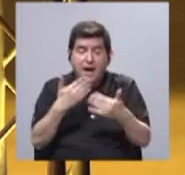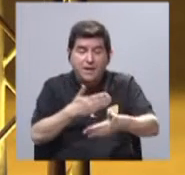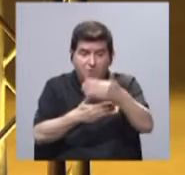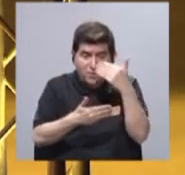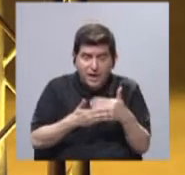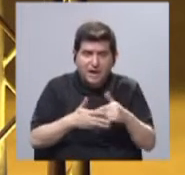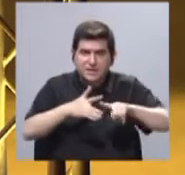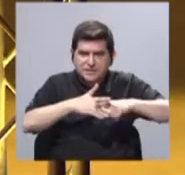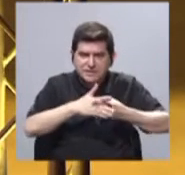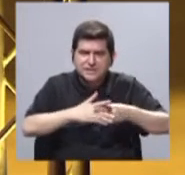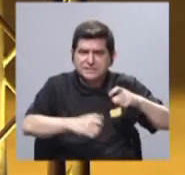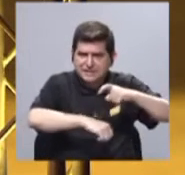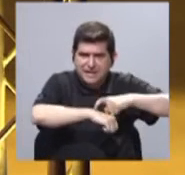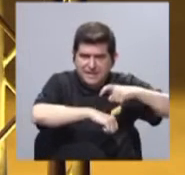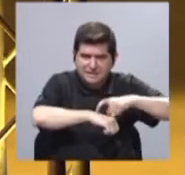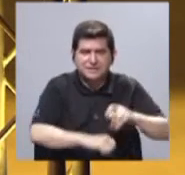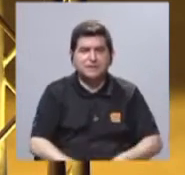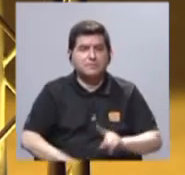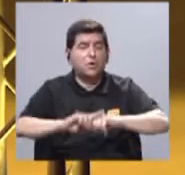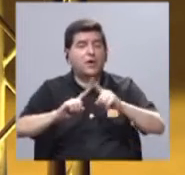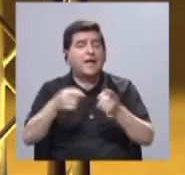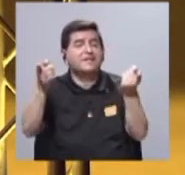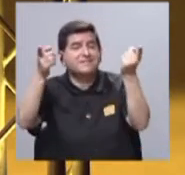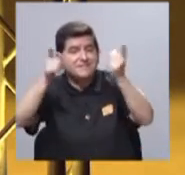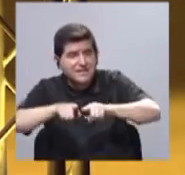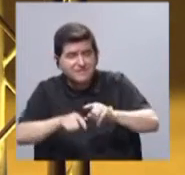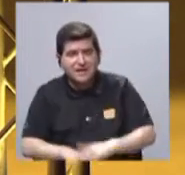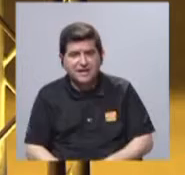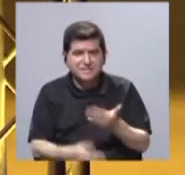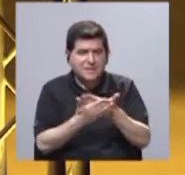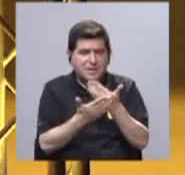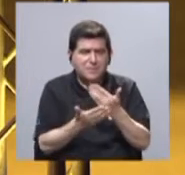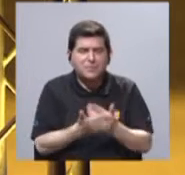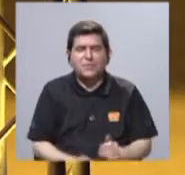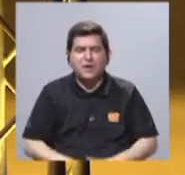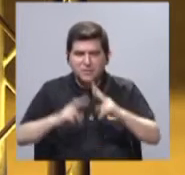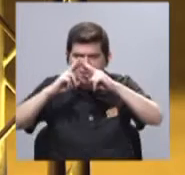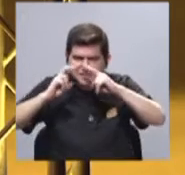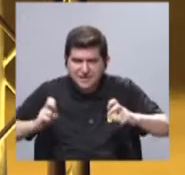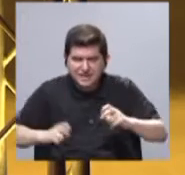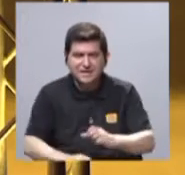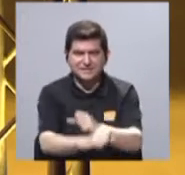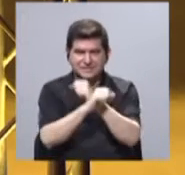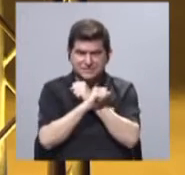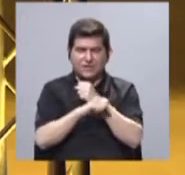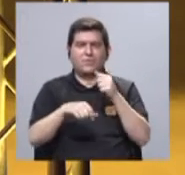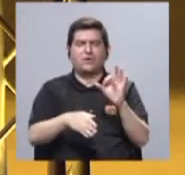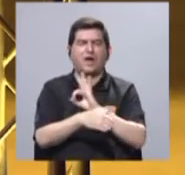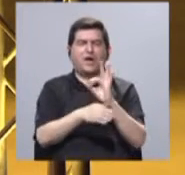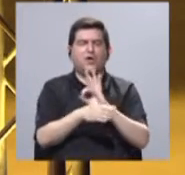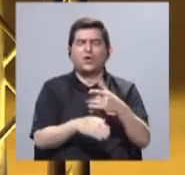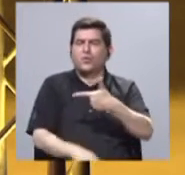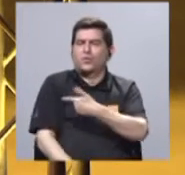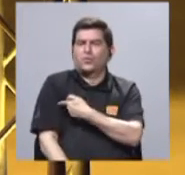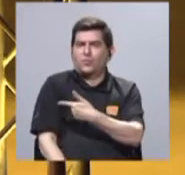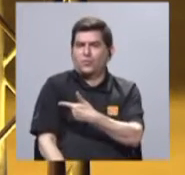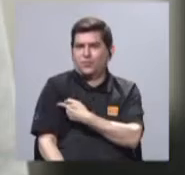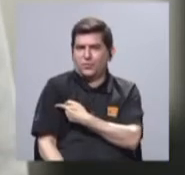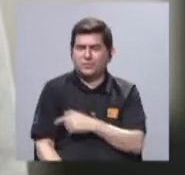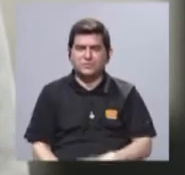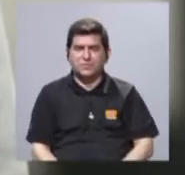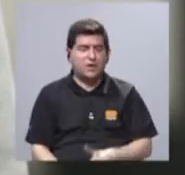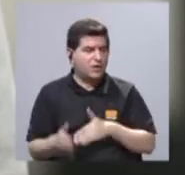incrementen la inseguridad de las vacunas o la falta de conocimientos se ha entrado mucho antes en el tiempo